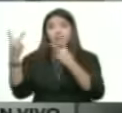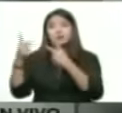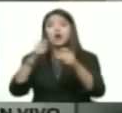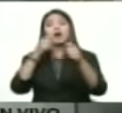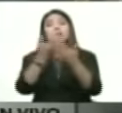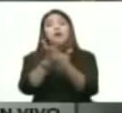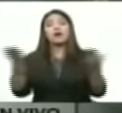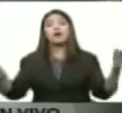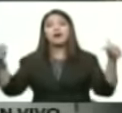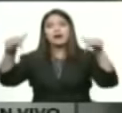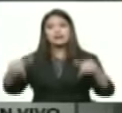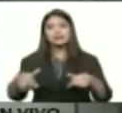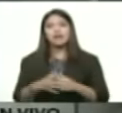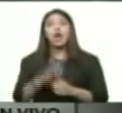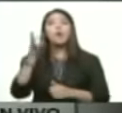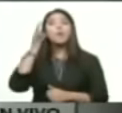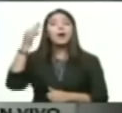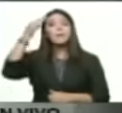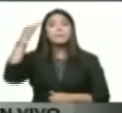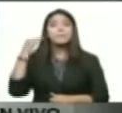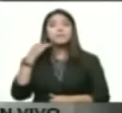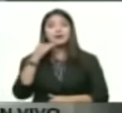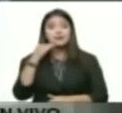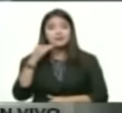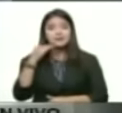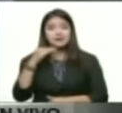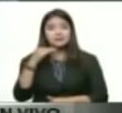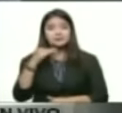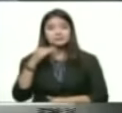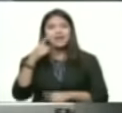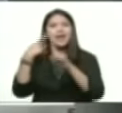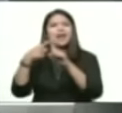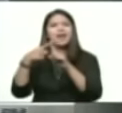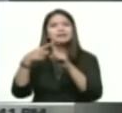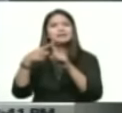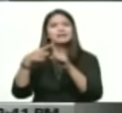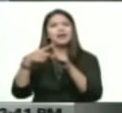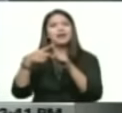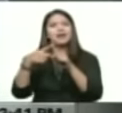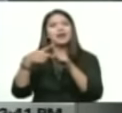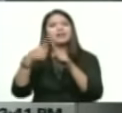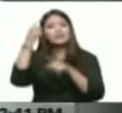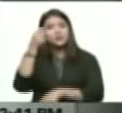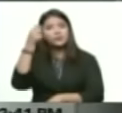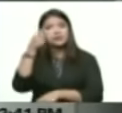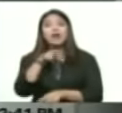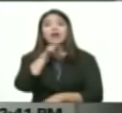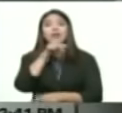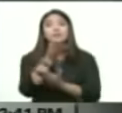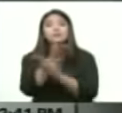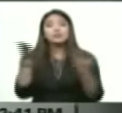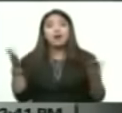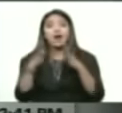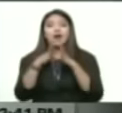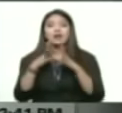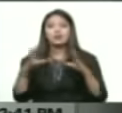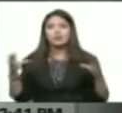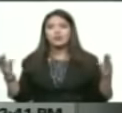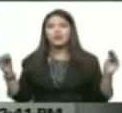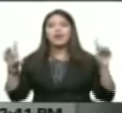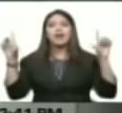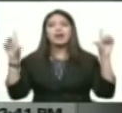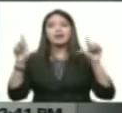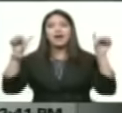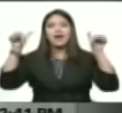en esta rueda de prensa. María Corina Machado fue quien ofreció las declaraciones a todos los medios que acá nos encontramos en